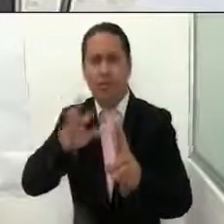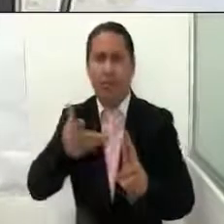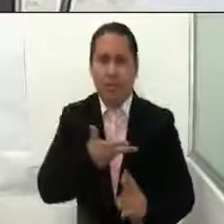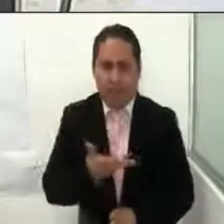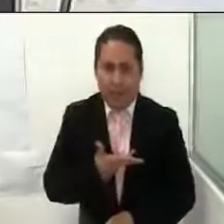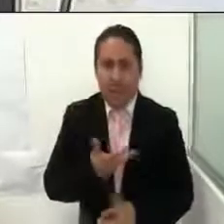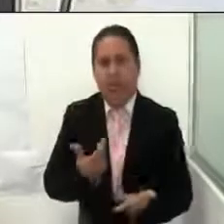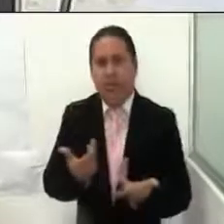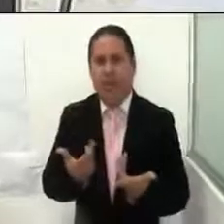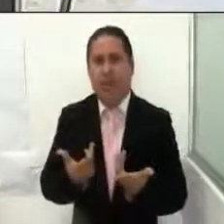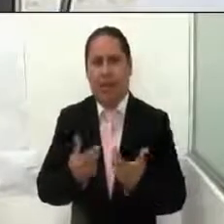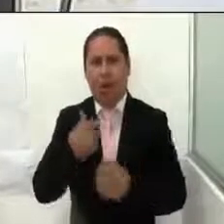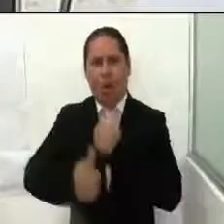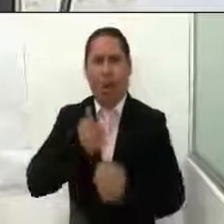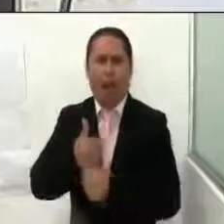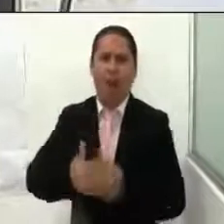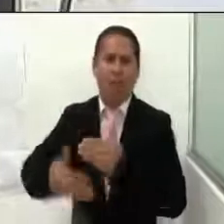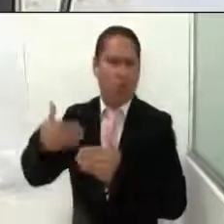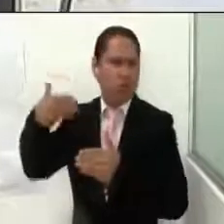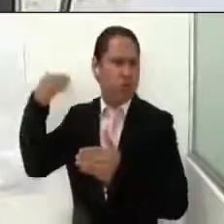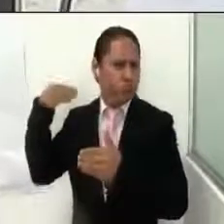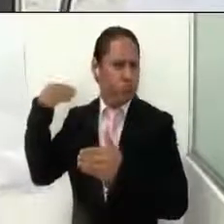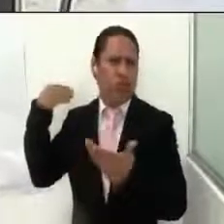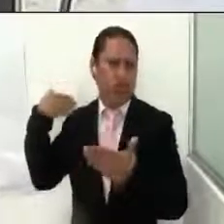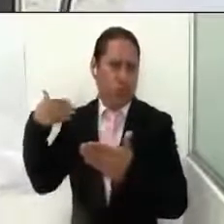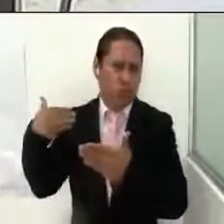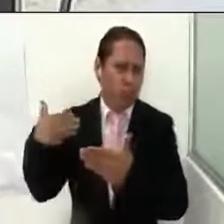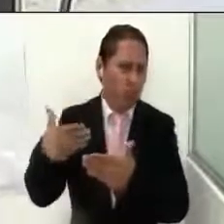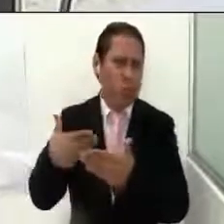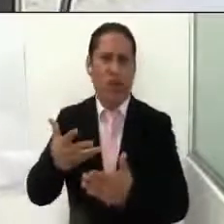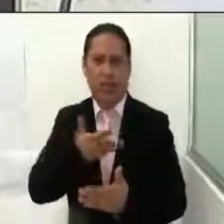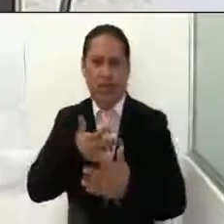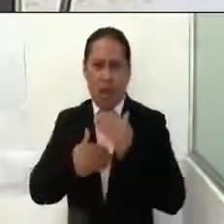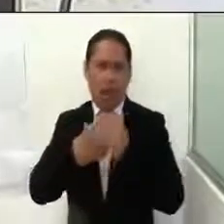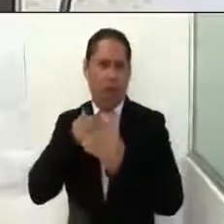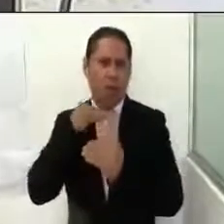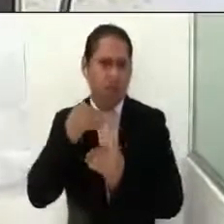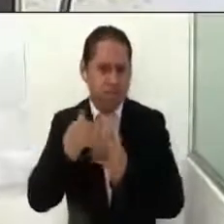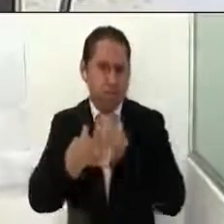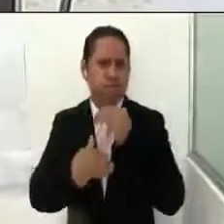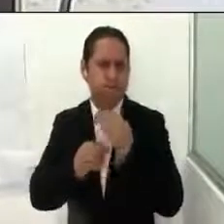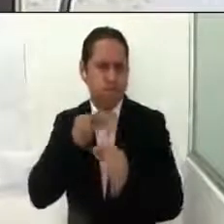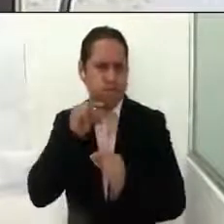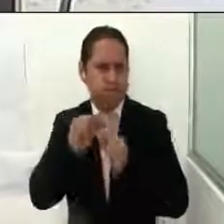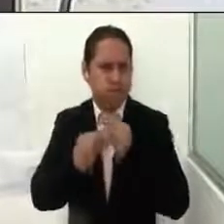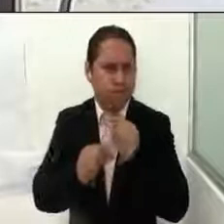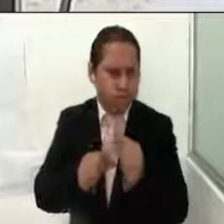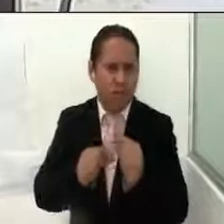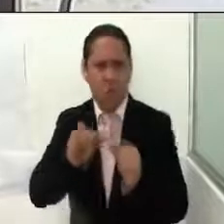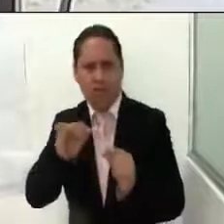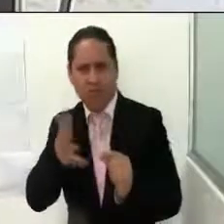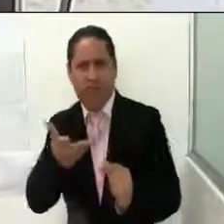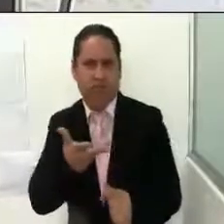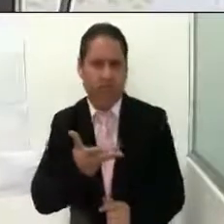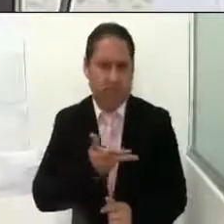que en los últimos años la población chiapaneca ha tenido un crecimiento significativo y conllevando esto a la